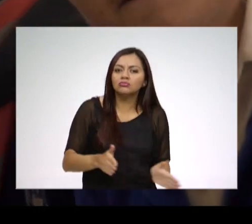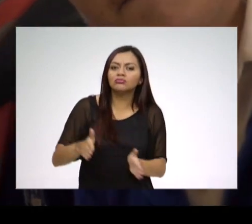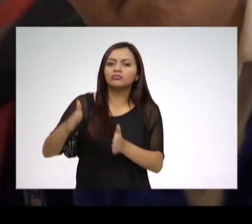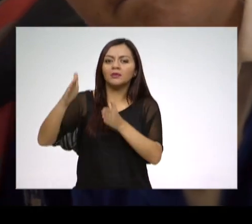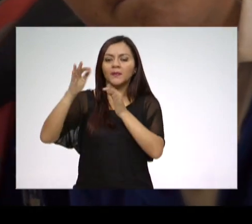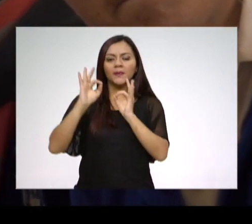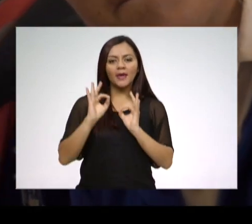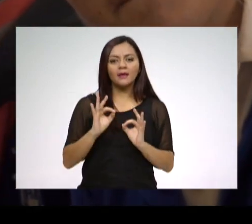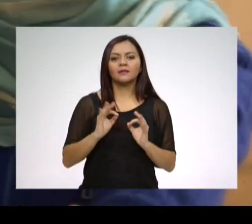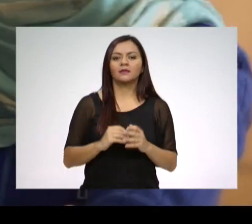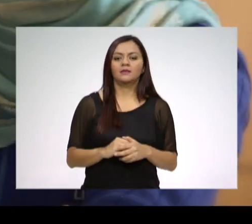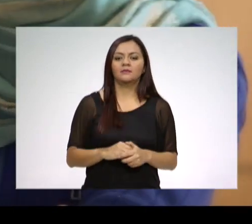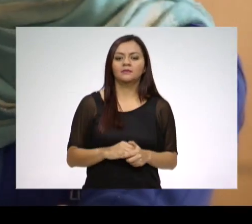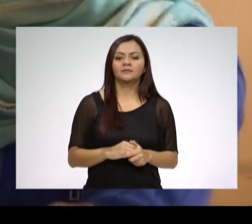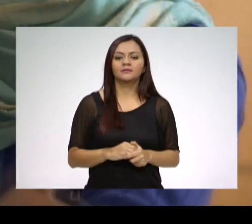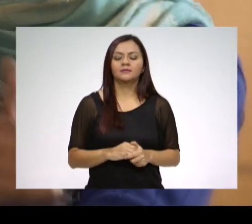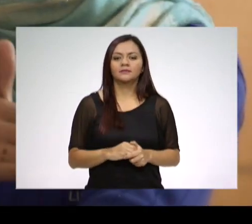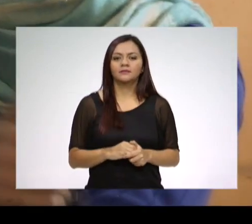adolescentes.